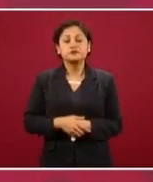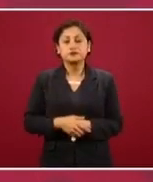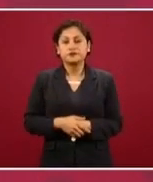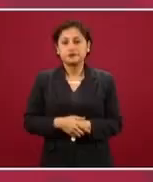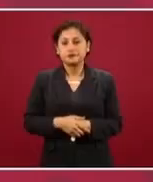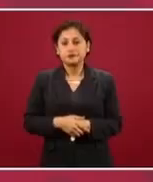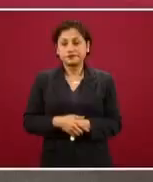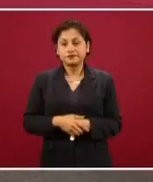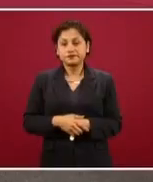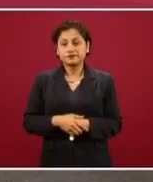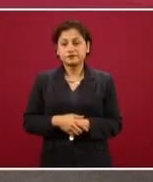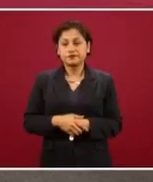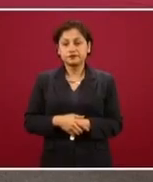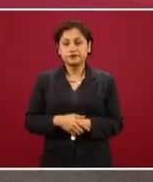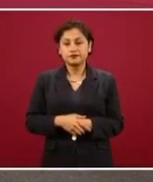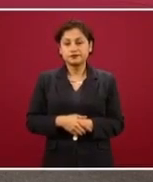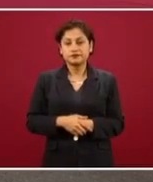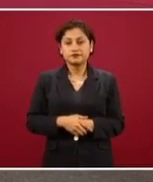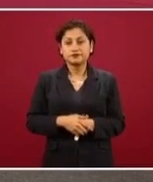a